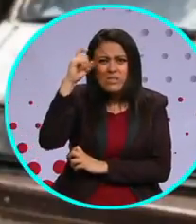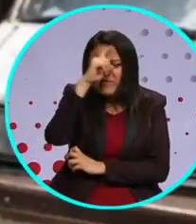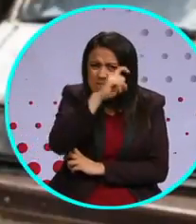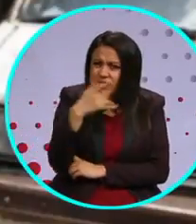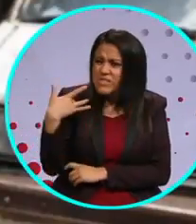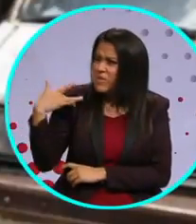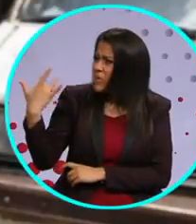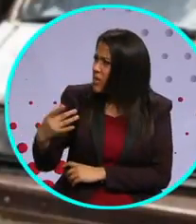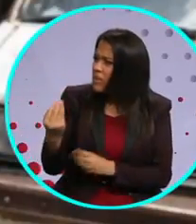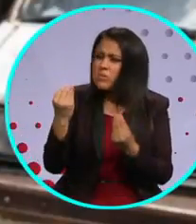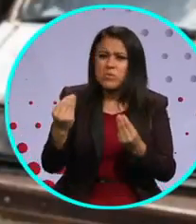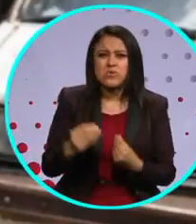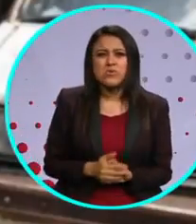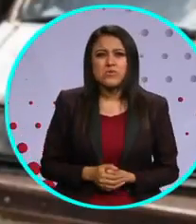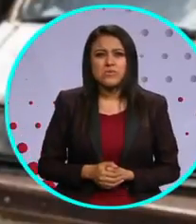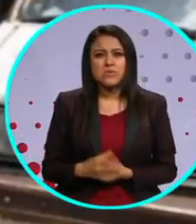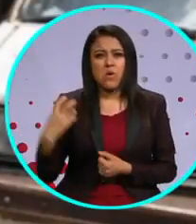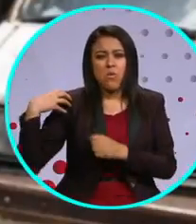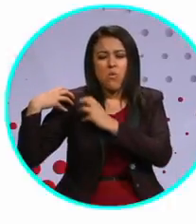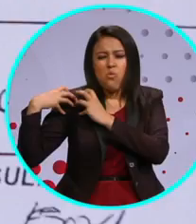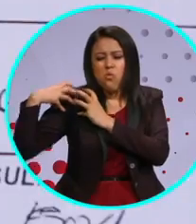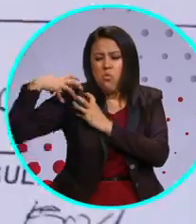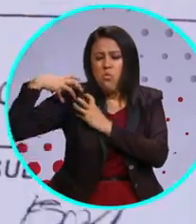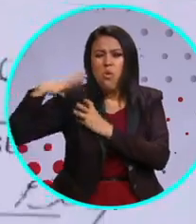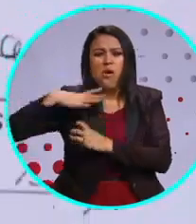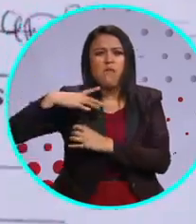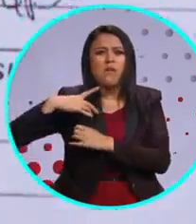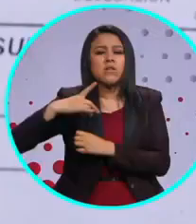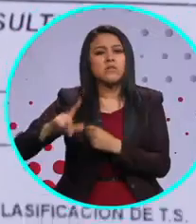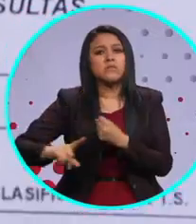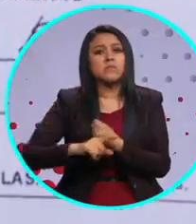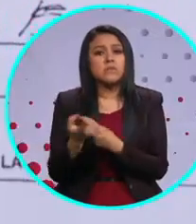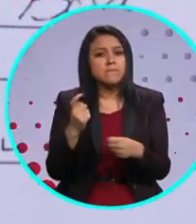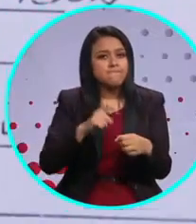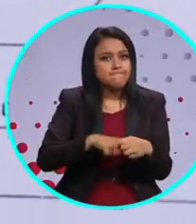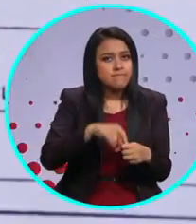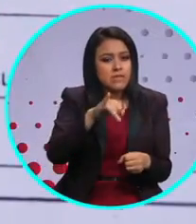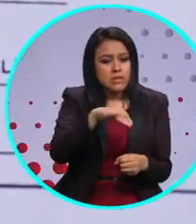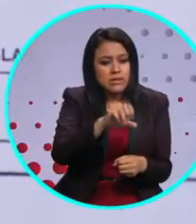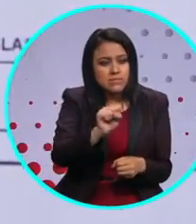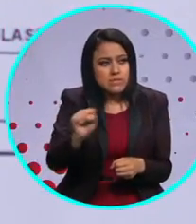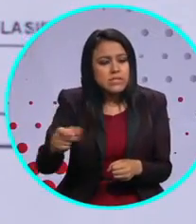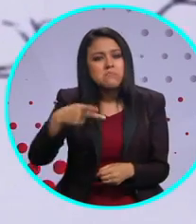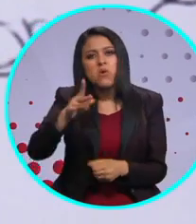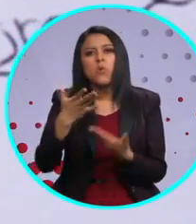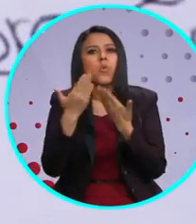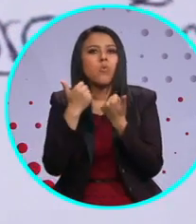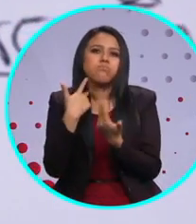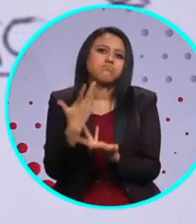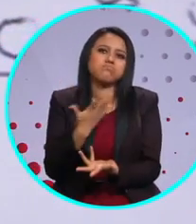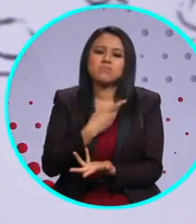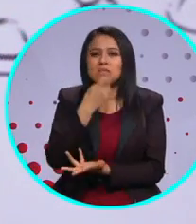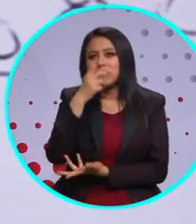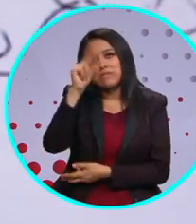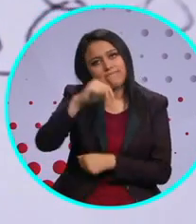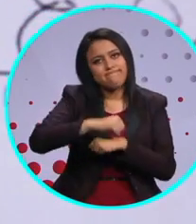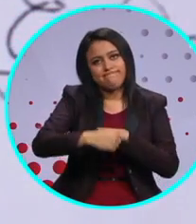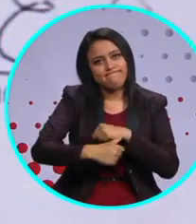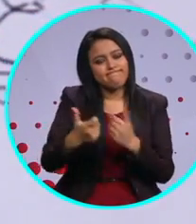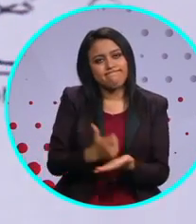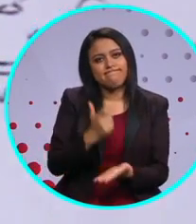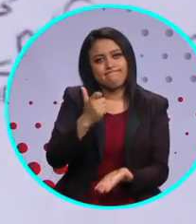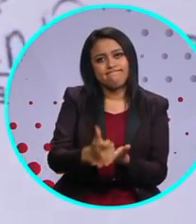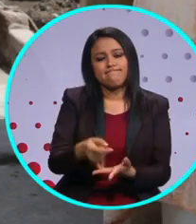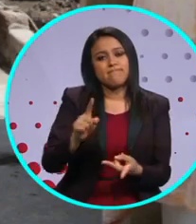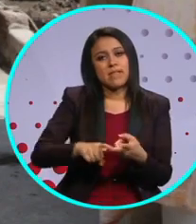Tengo muy hinchado mi brazo. Está afiliada al Seguro Popular, pero este no cubre los gastos de la cirugía, ni el